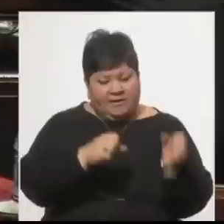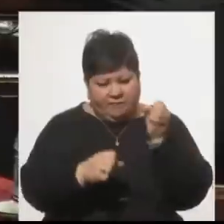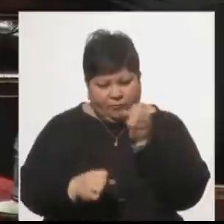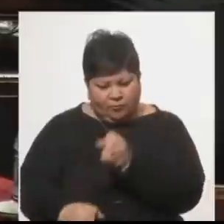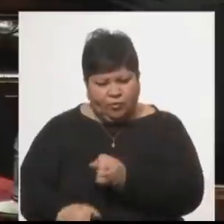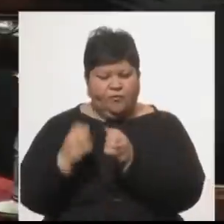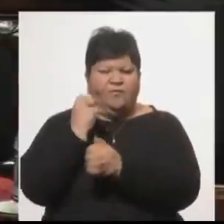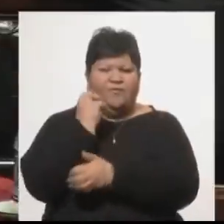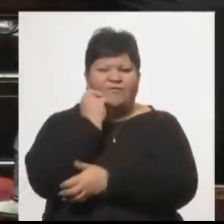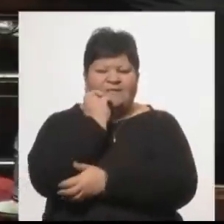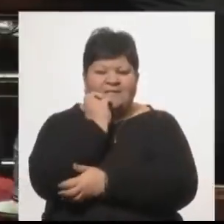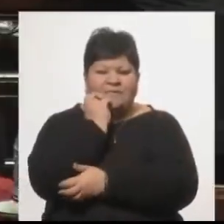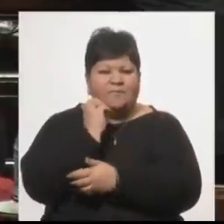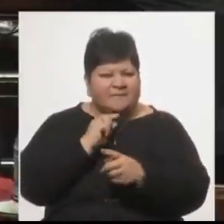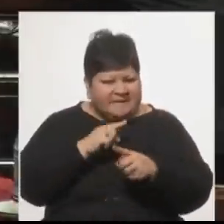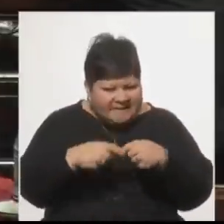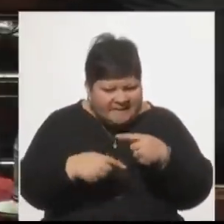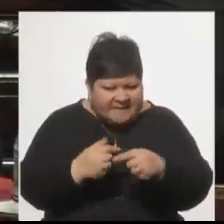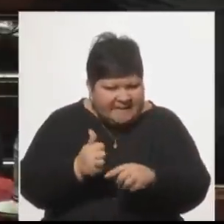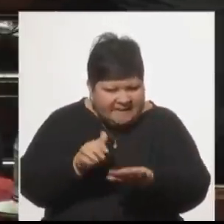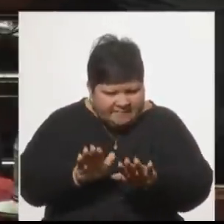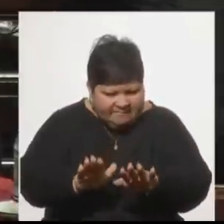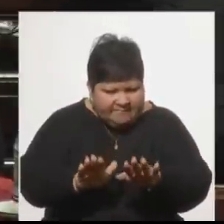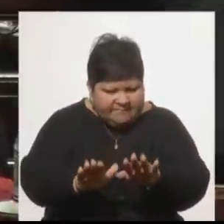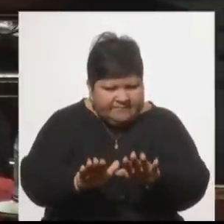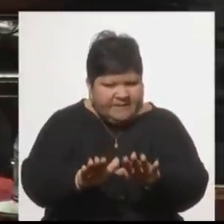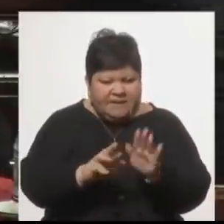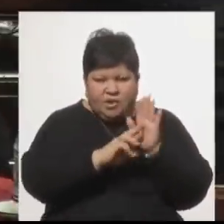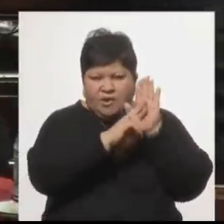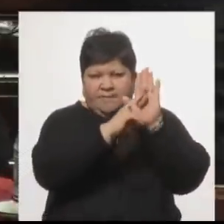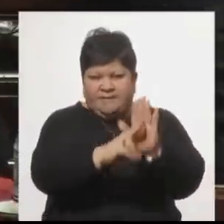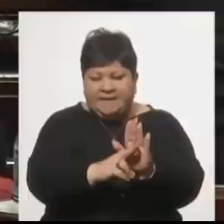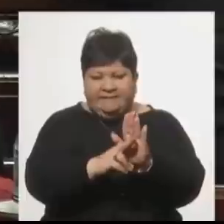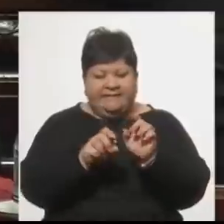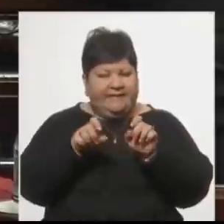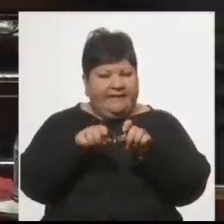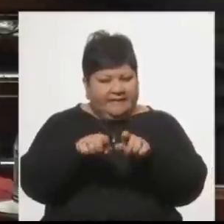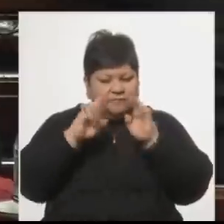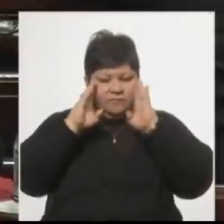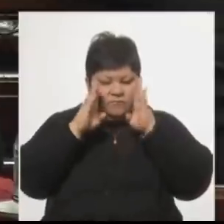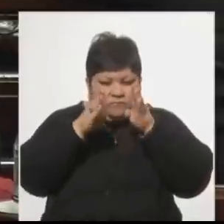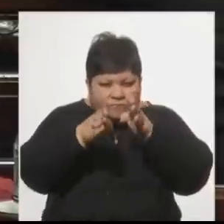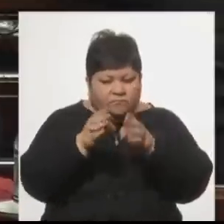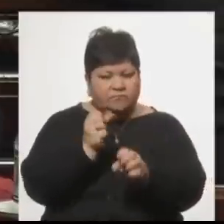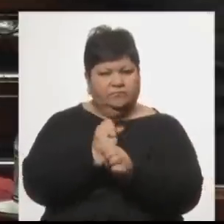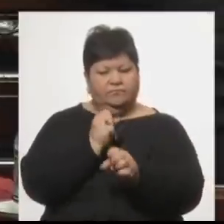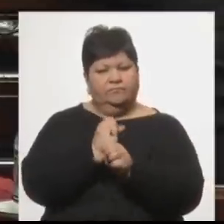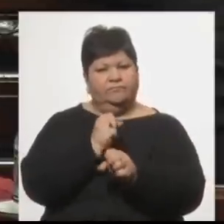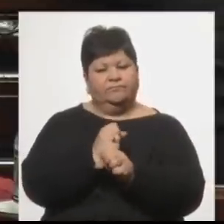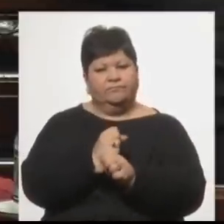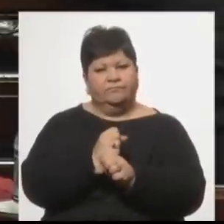sigue estando allí, es el que nos representa y al cual vamos a servir. De modo, señora Presidenta,